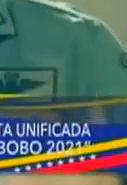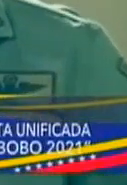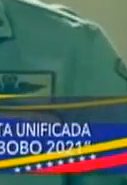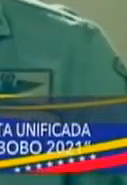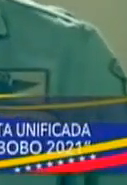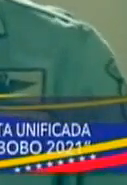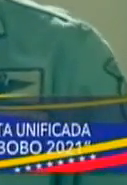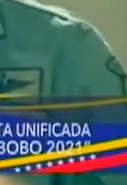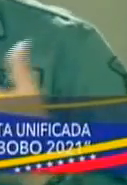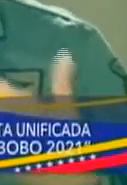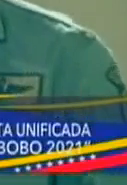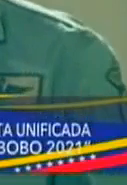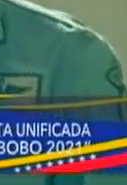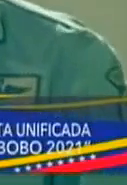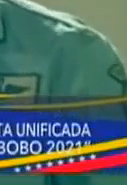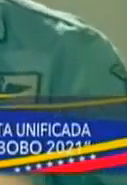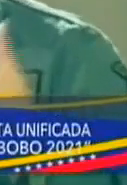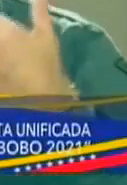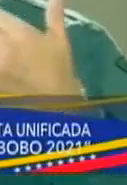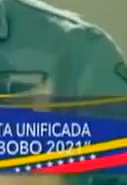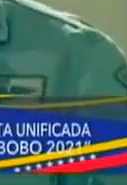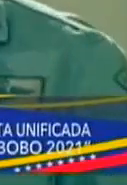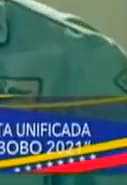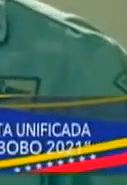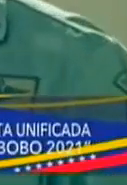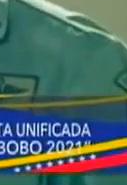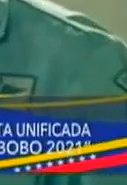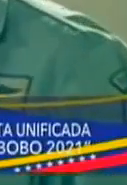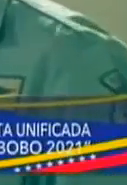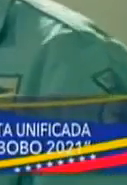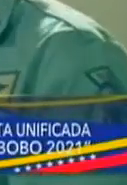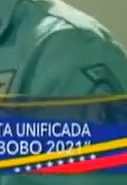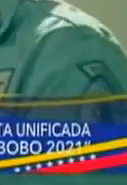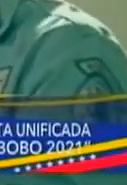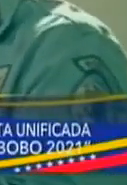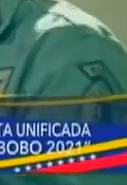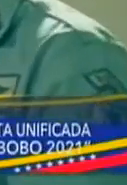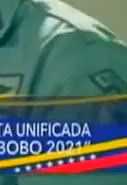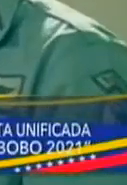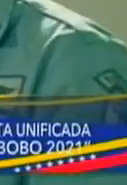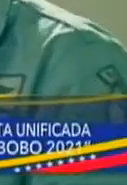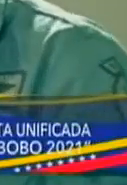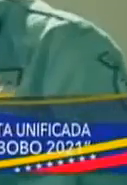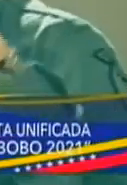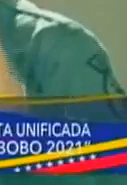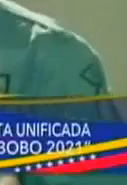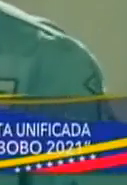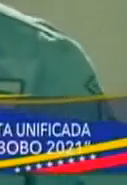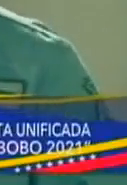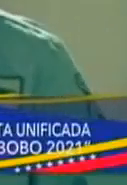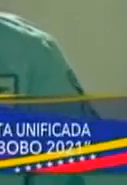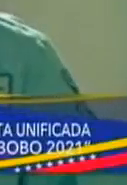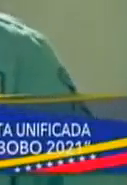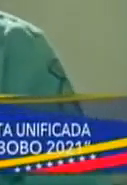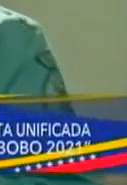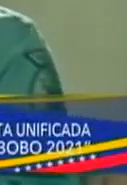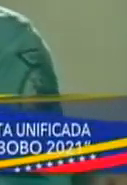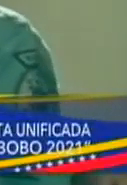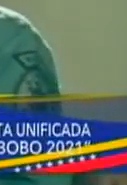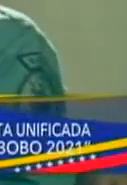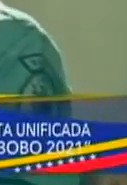tenerle miedo a la doctrina, a la ideología. Esas son las cosas que nos mueven a nosotros y tenemos que fortalecerlas